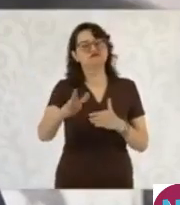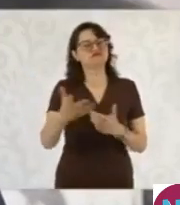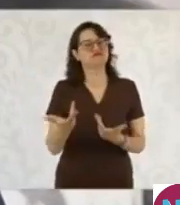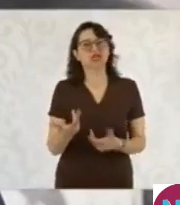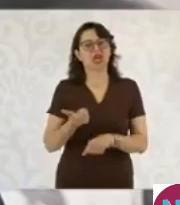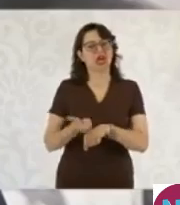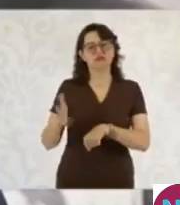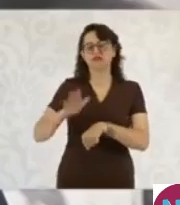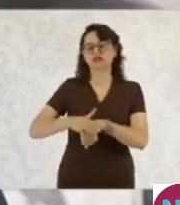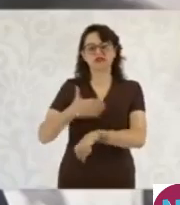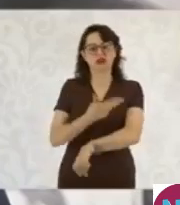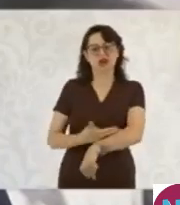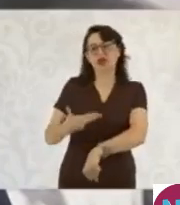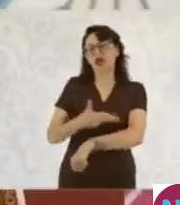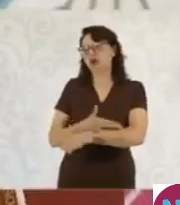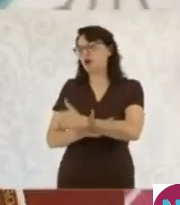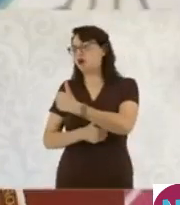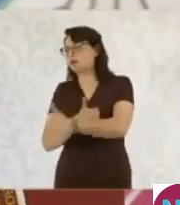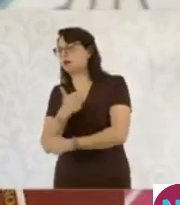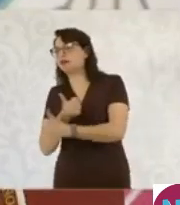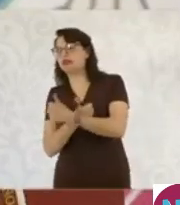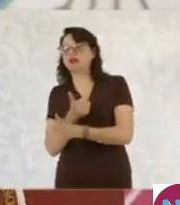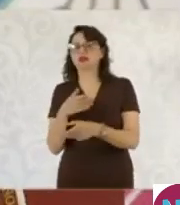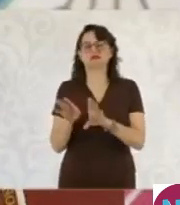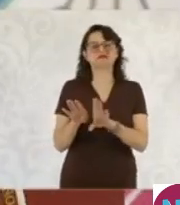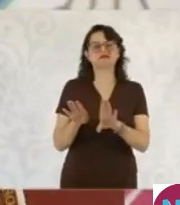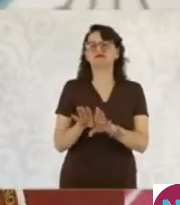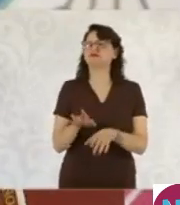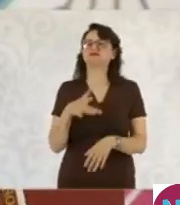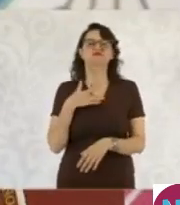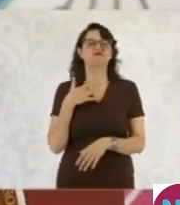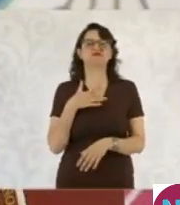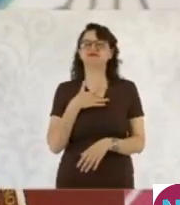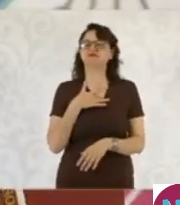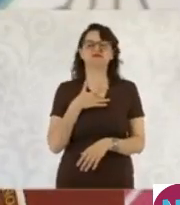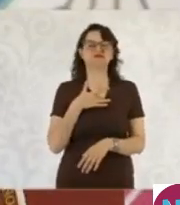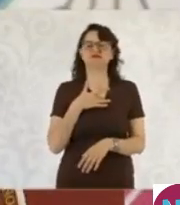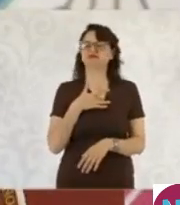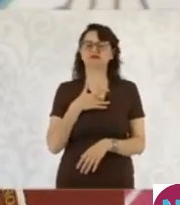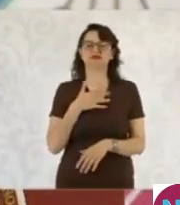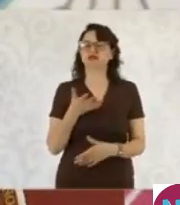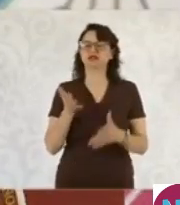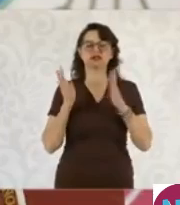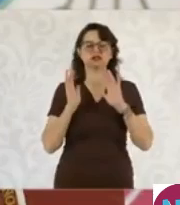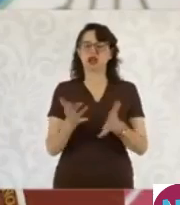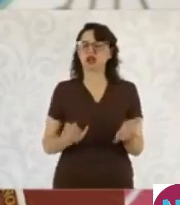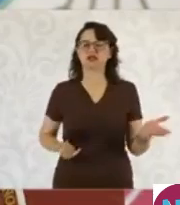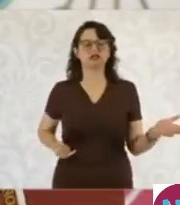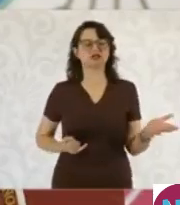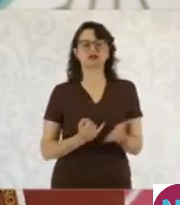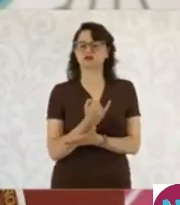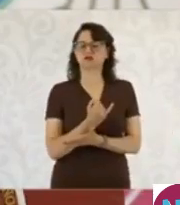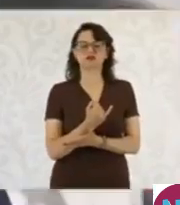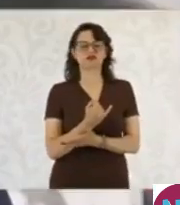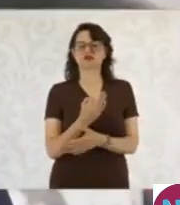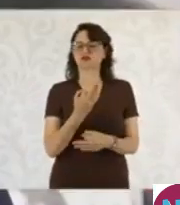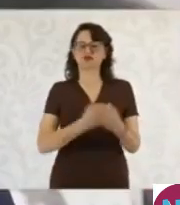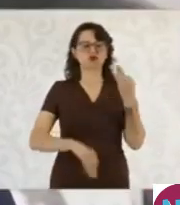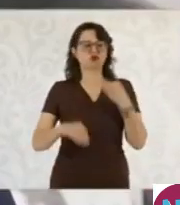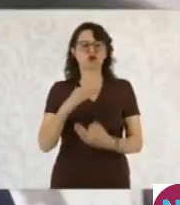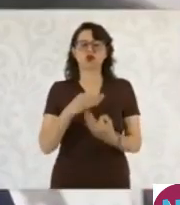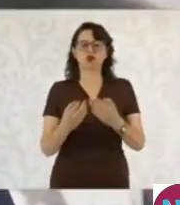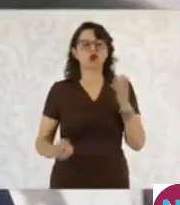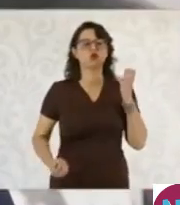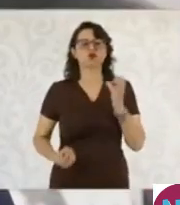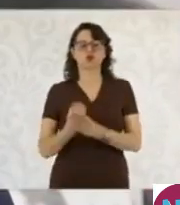procesos administrativos para encontrar la mayor parte de la proveeduría, hoy ya podemos comenzar a centrar prácticamente la totalidad de nuestros esfuerzos en